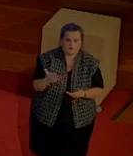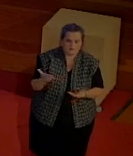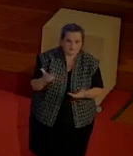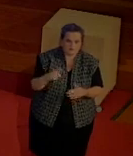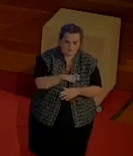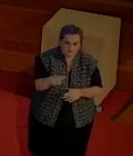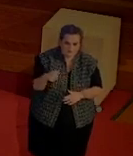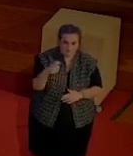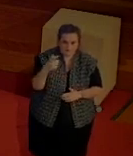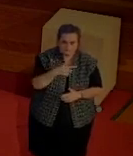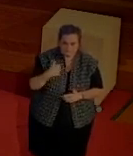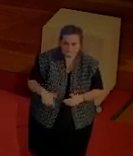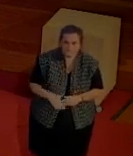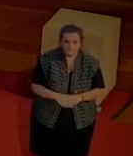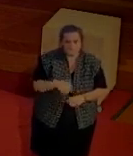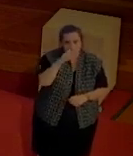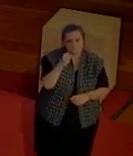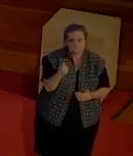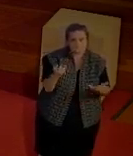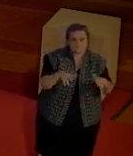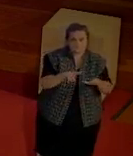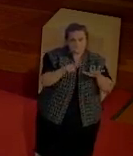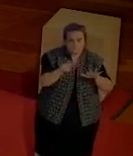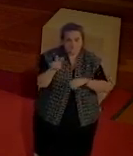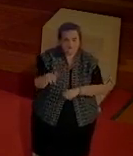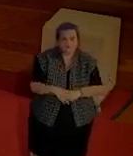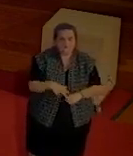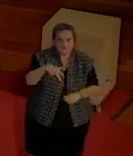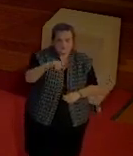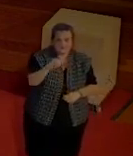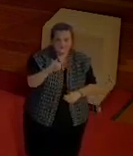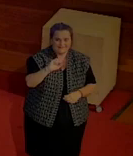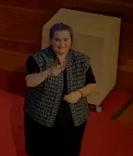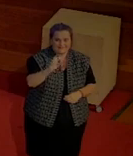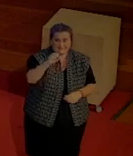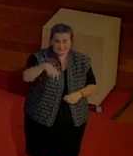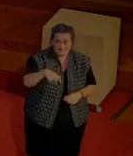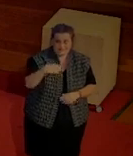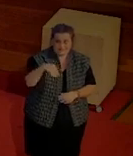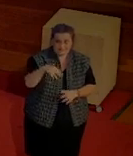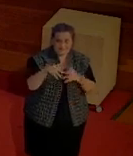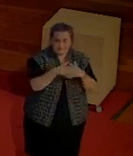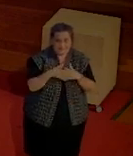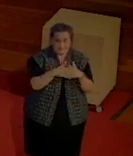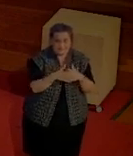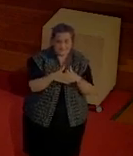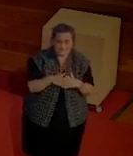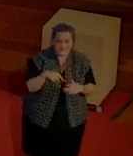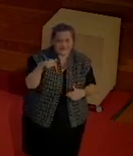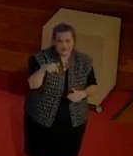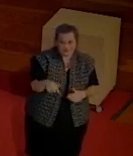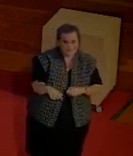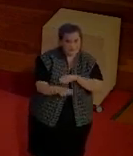en 1972 es cuando Richard nisson presidente estadounidense haciendo una jugada estratégica de de alto